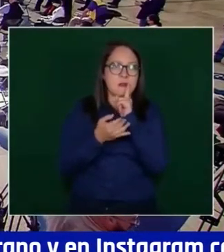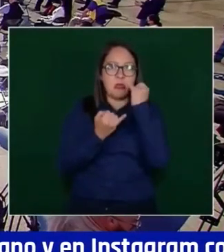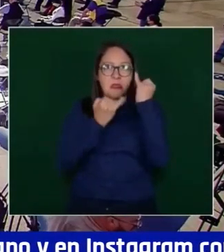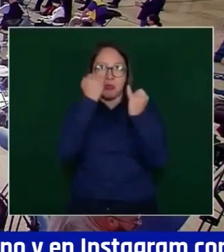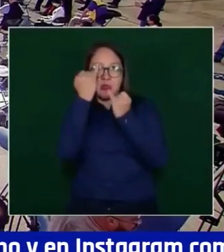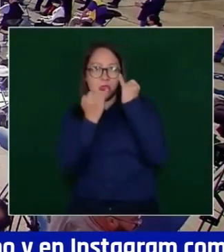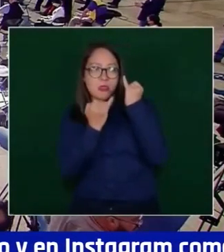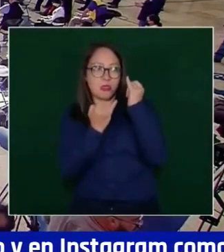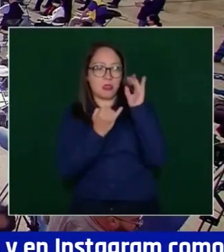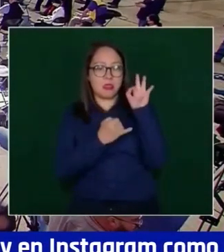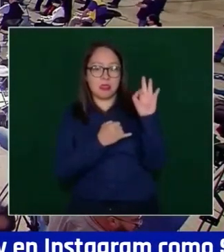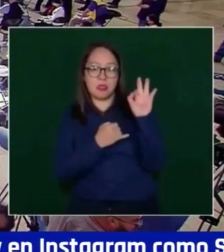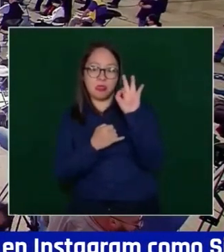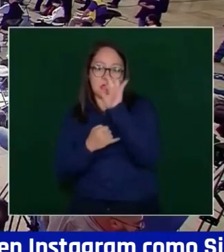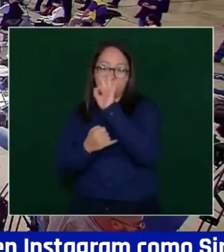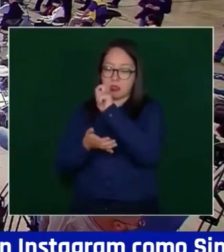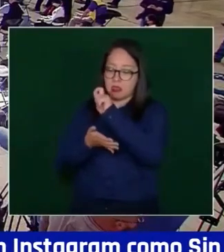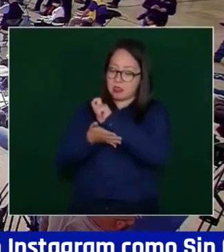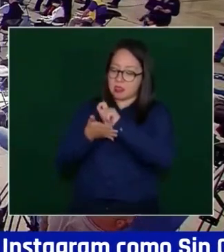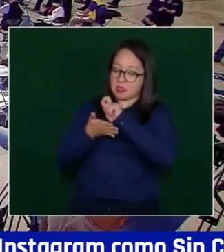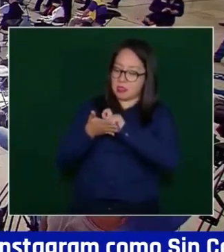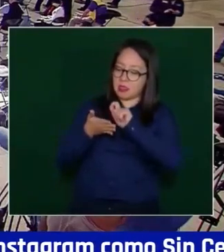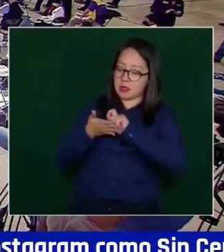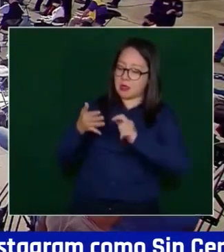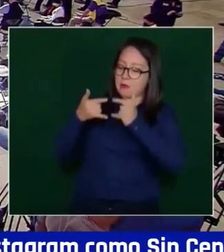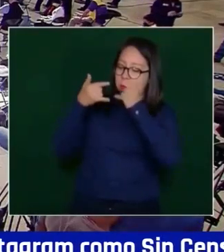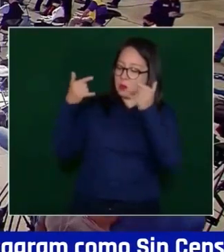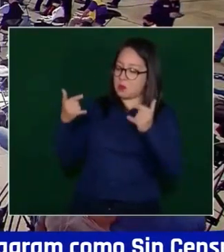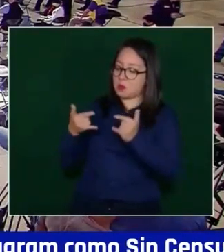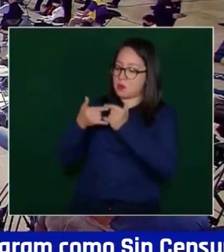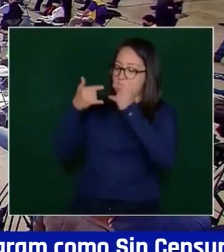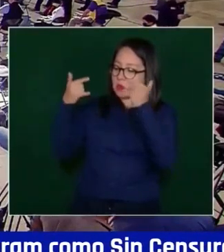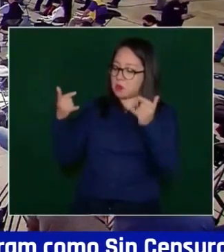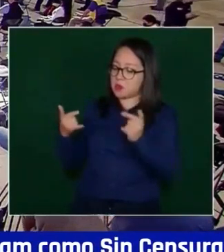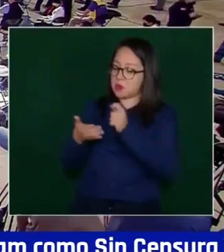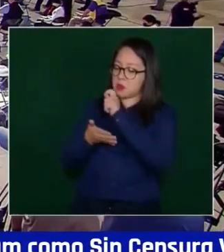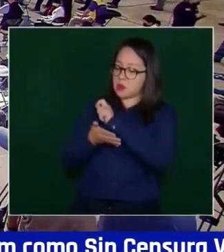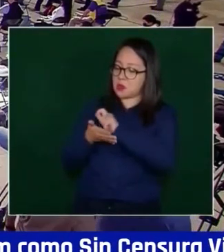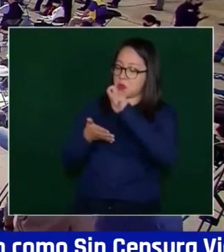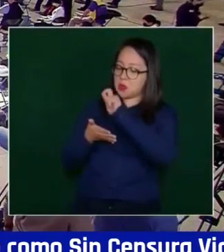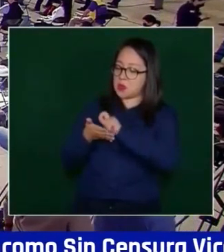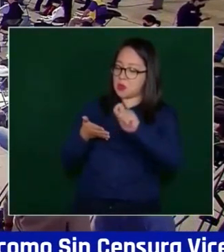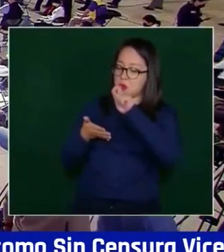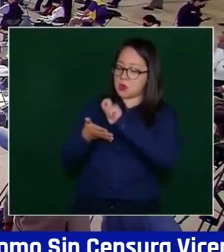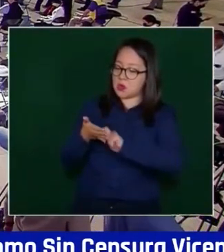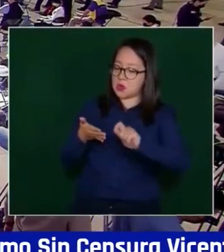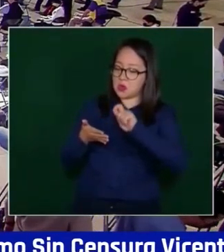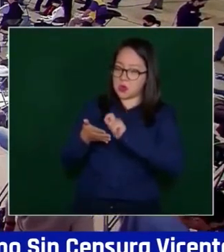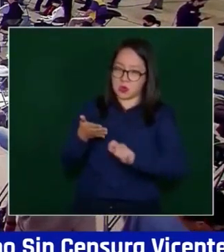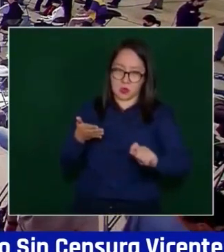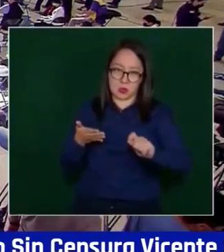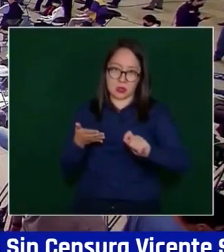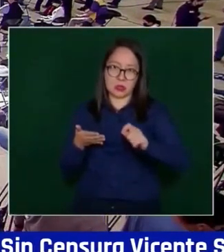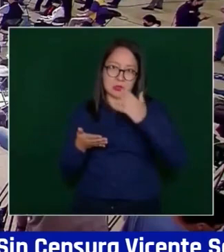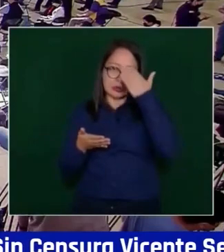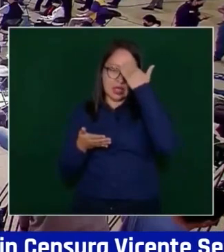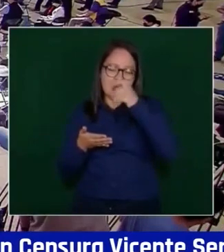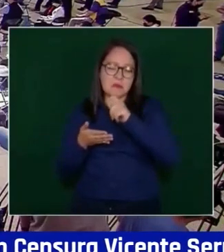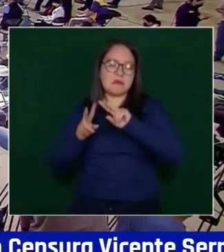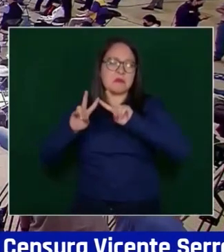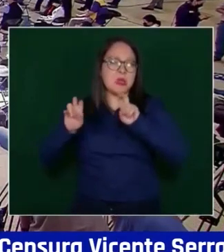inventa historias. Pues la novela histórica puede tener